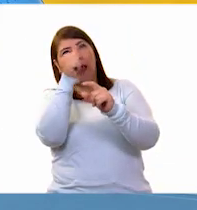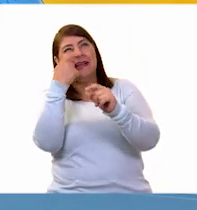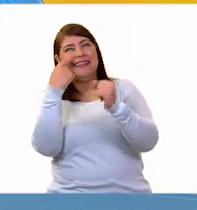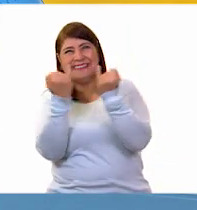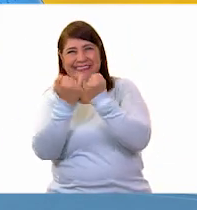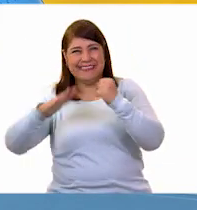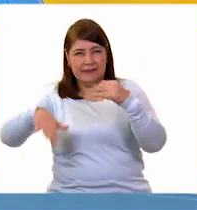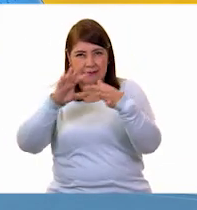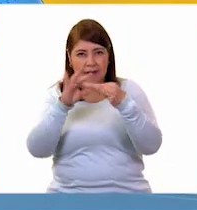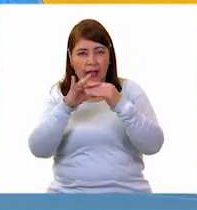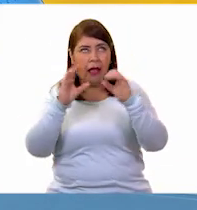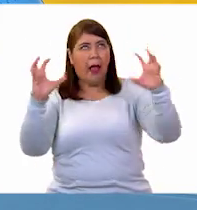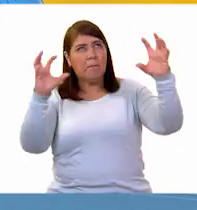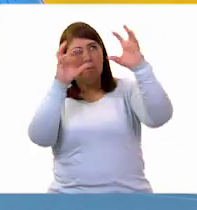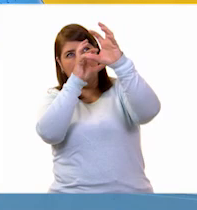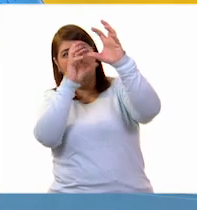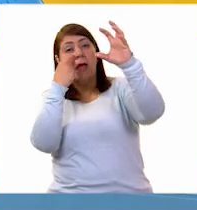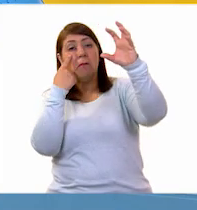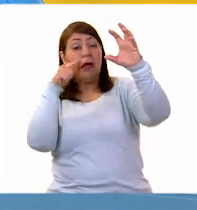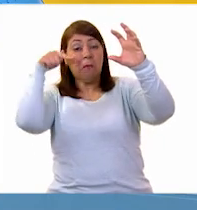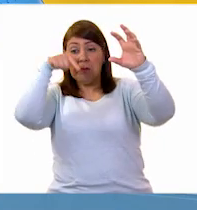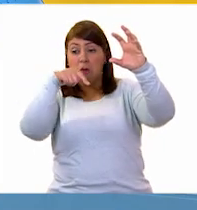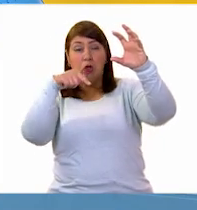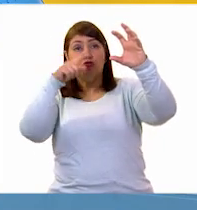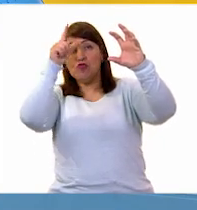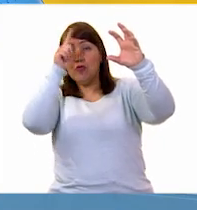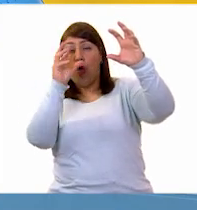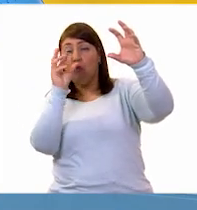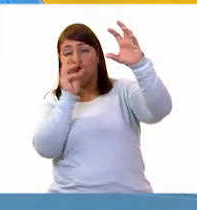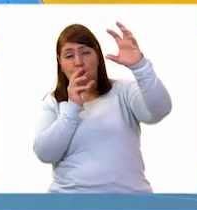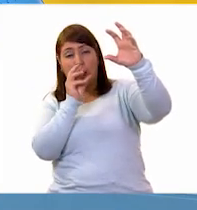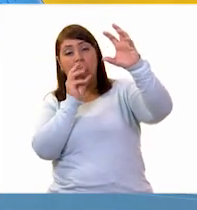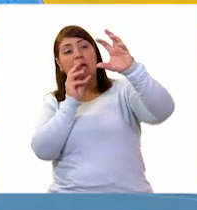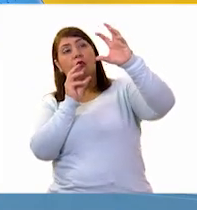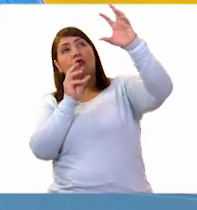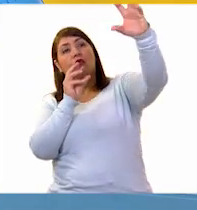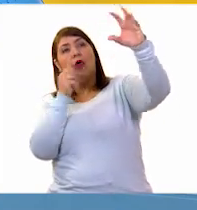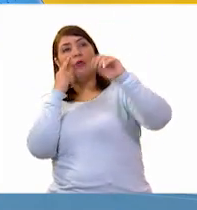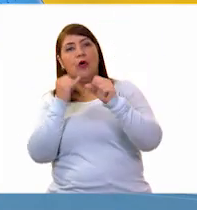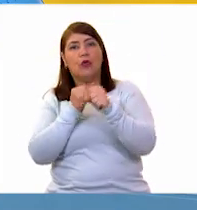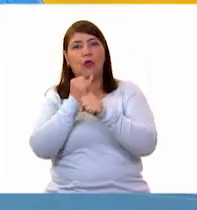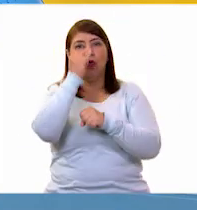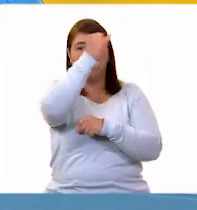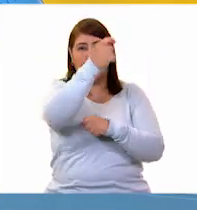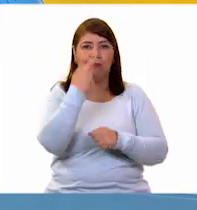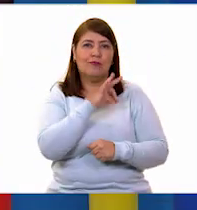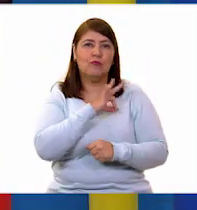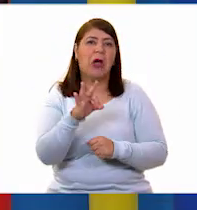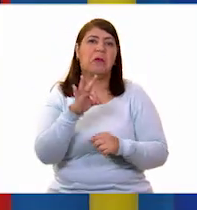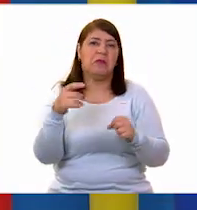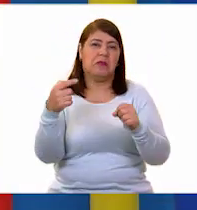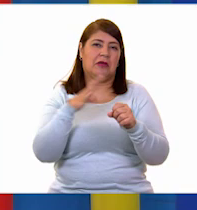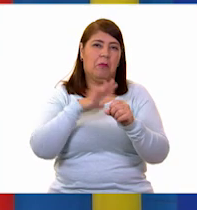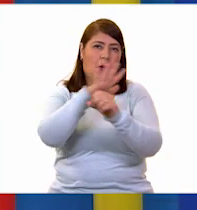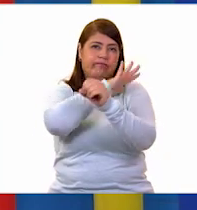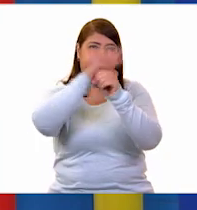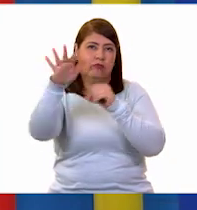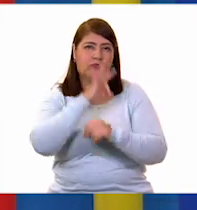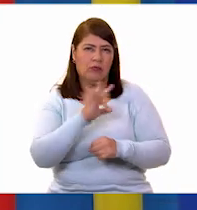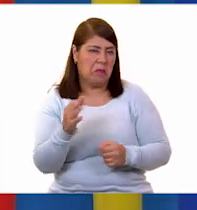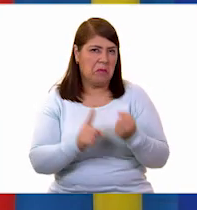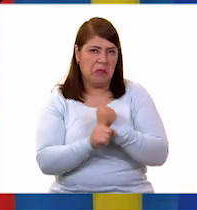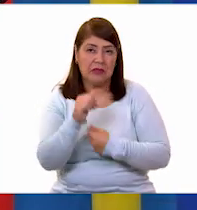a pesar de que la Luna sea más pequeñita que el Sol, esta la puede ocultar sin ningún problema. Bien, María, qué